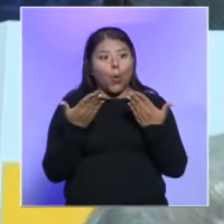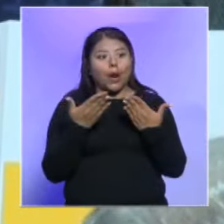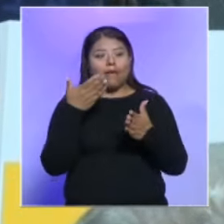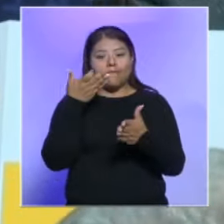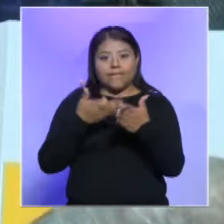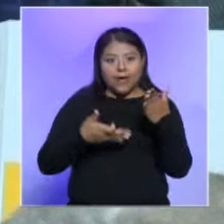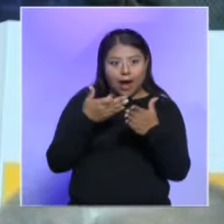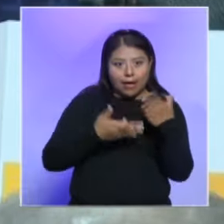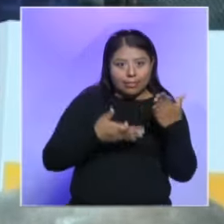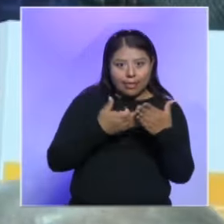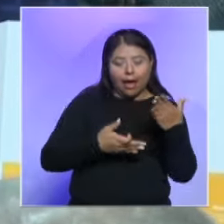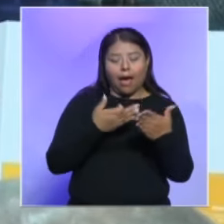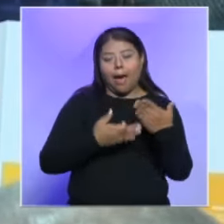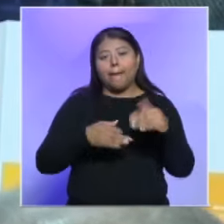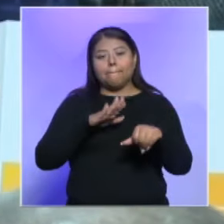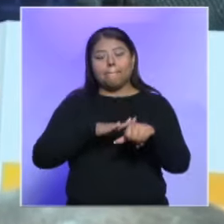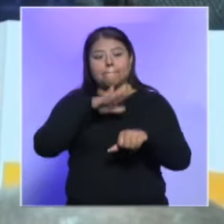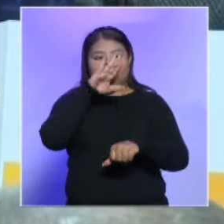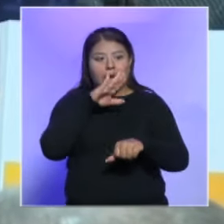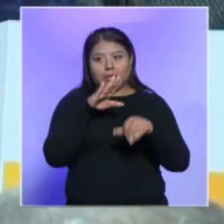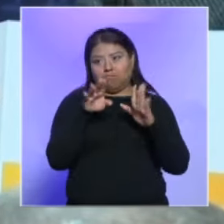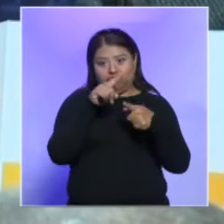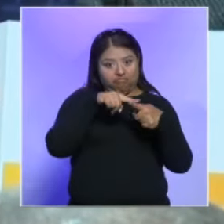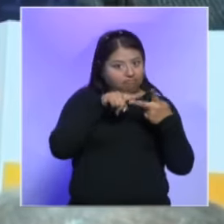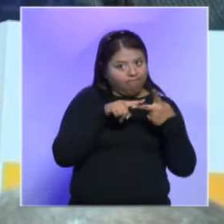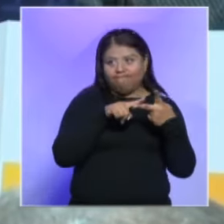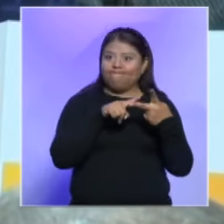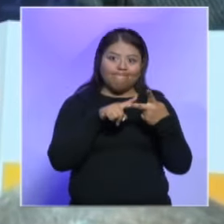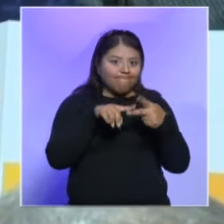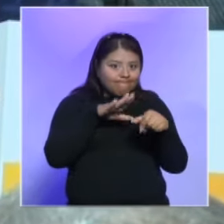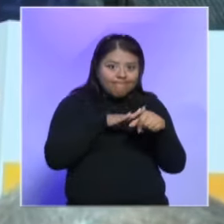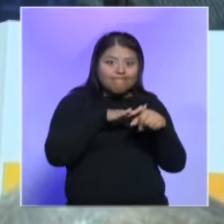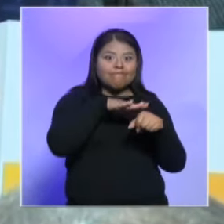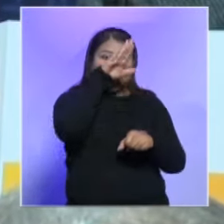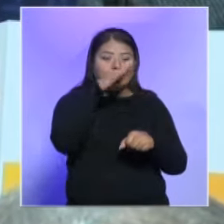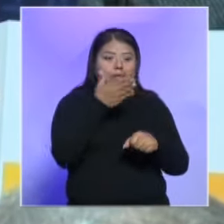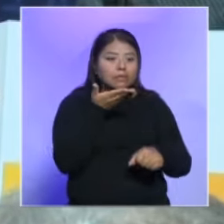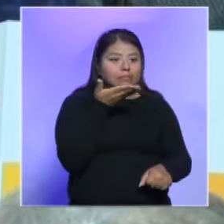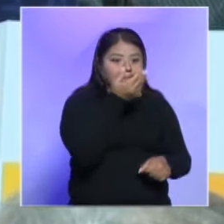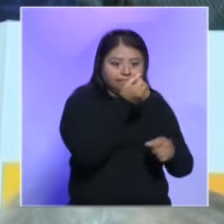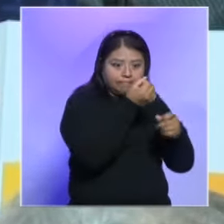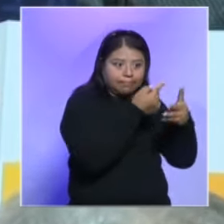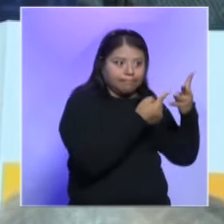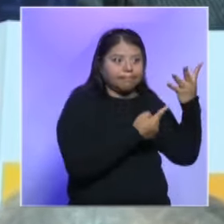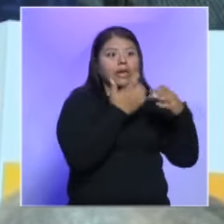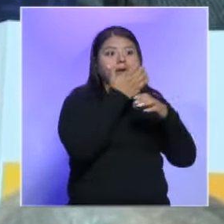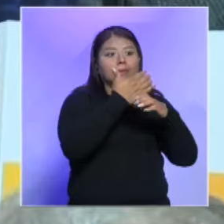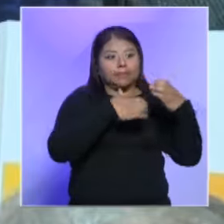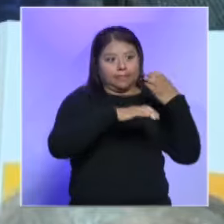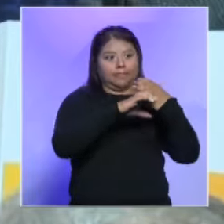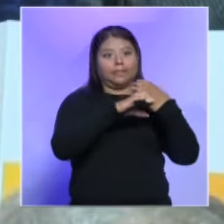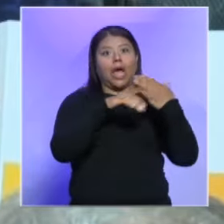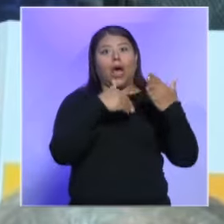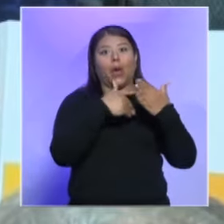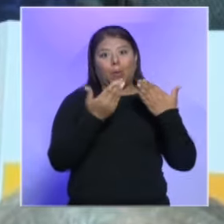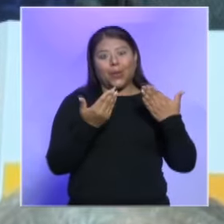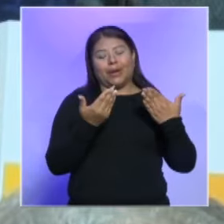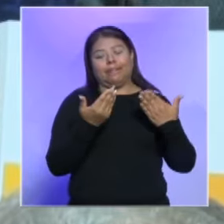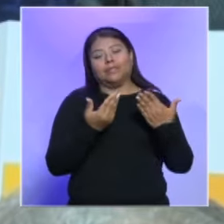exigen mayores requisitos que el llenado de esta cédula, que hemos facilitado con el uso de la aplicación,